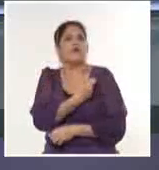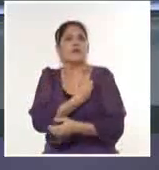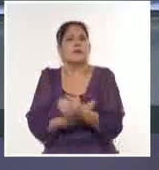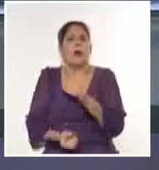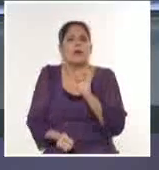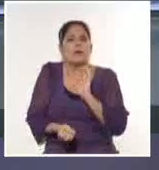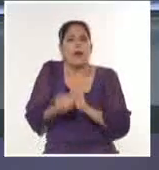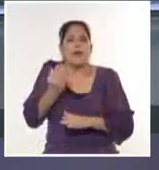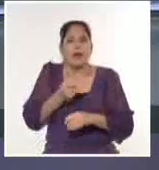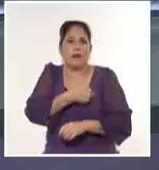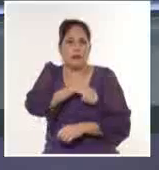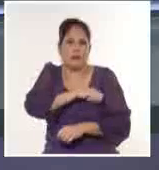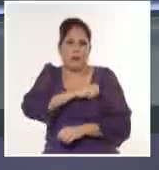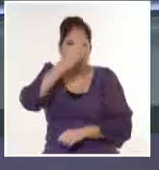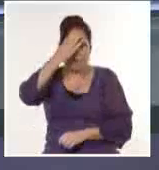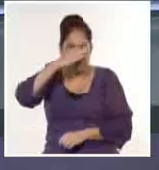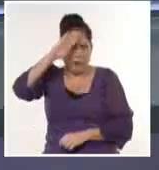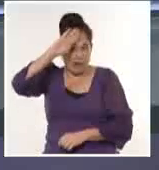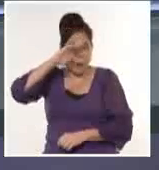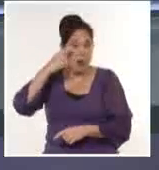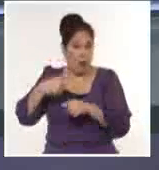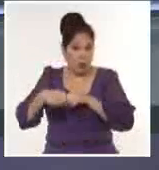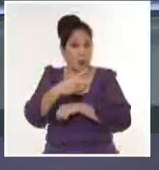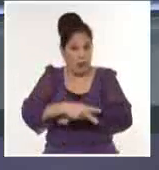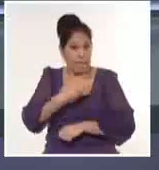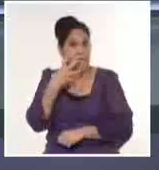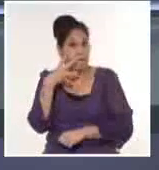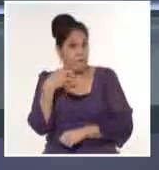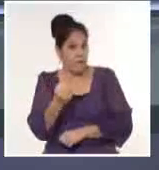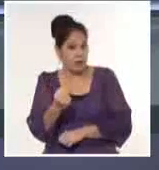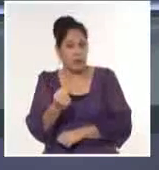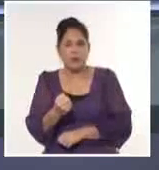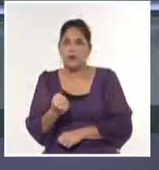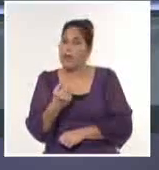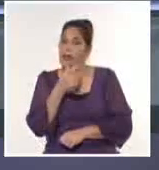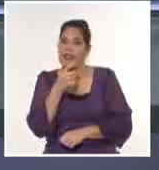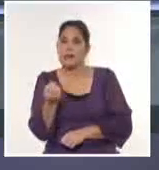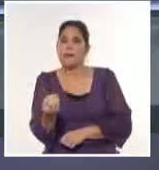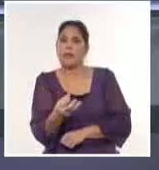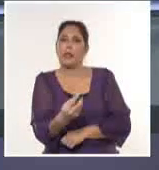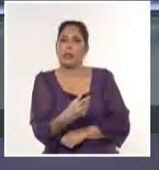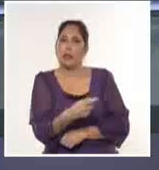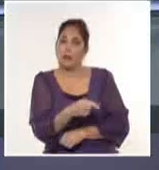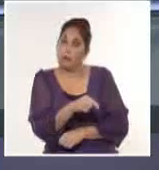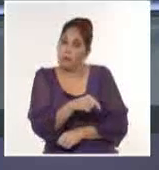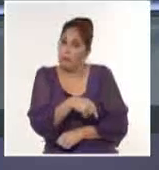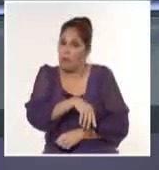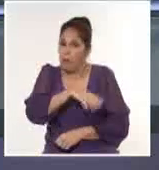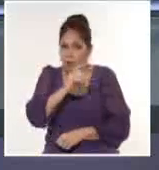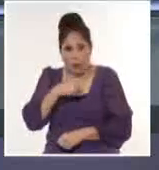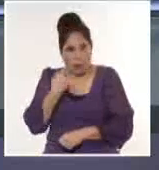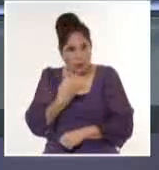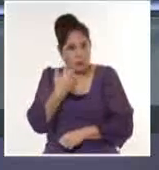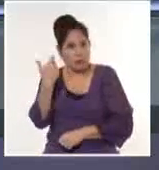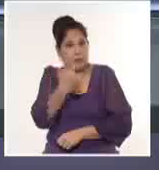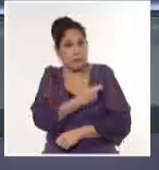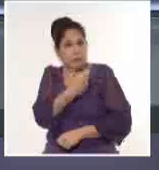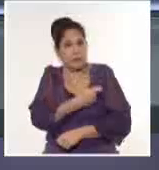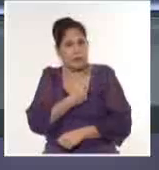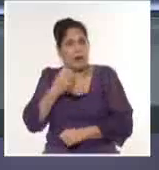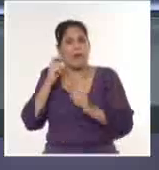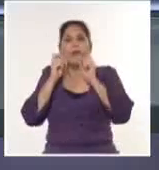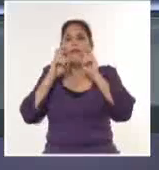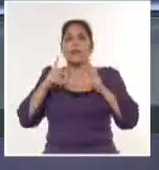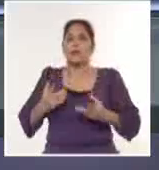siguen mereciendo admiración planetaria a despecho de la calumniosa propaganda de la misma nación que estuvo lejos de ser capaz de manejar la